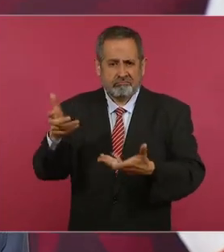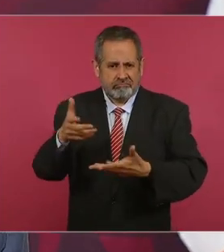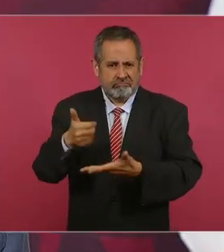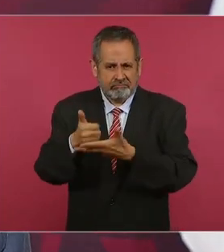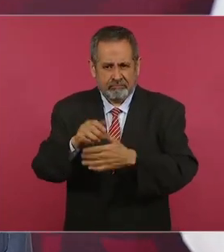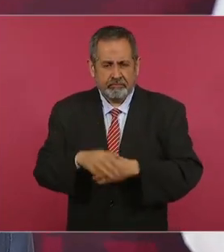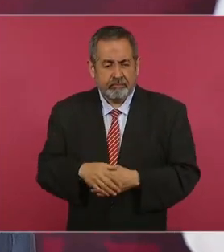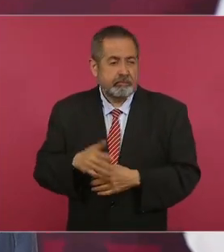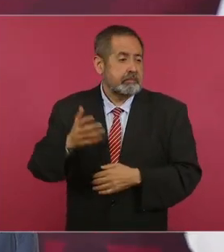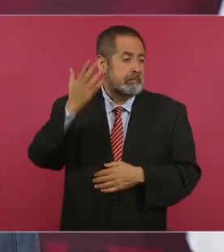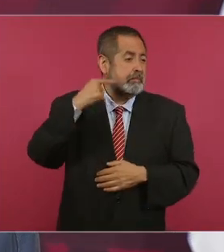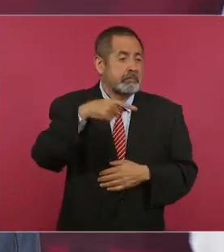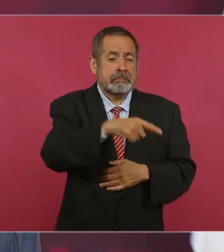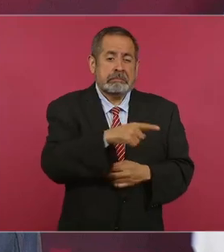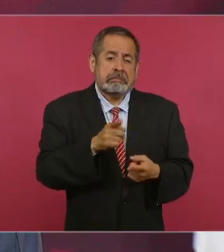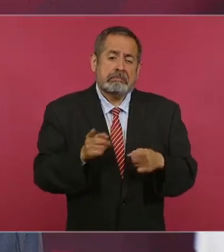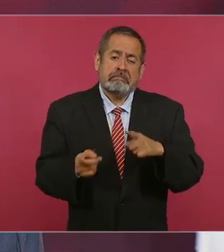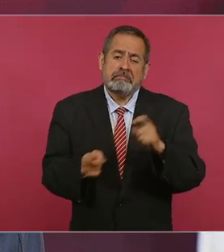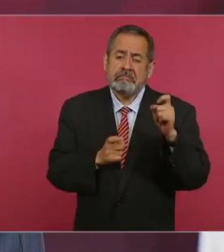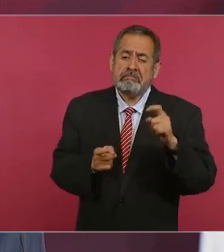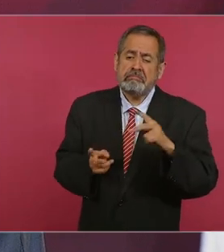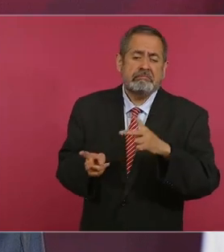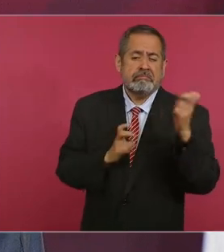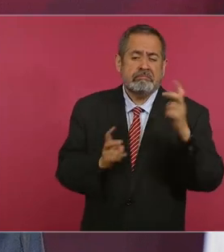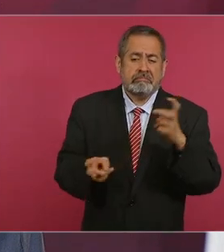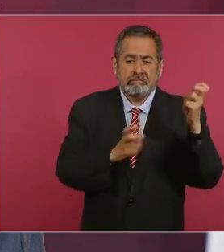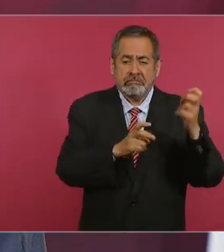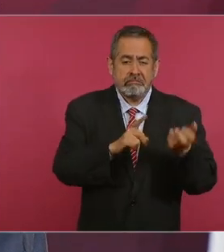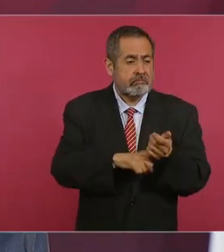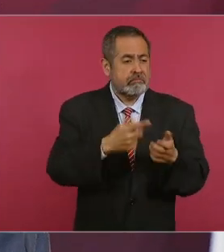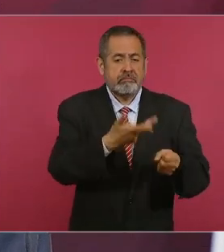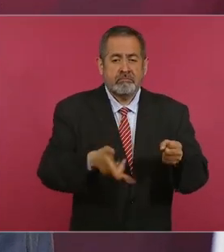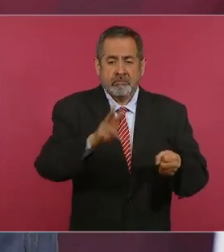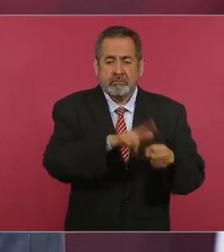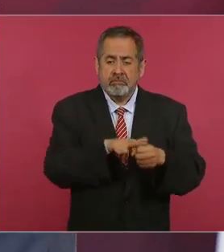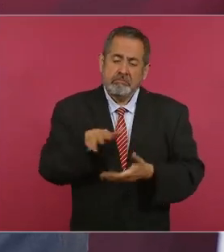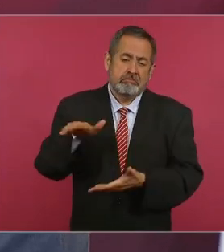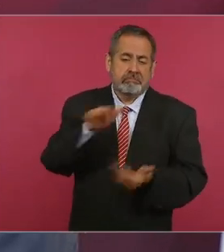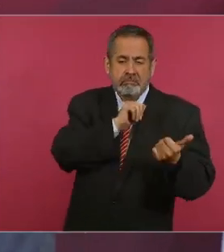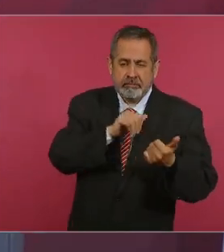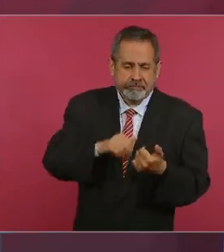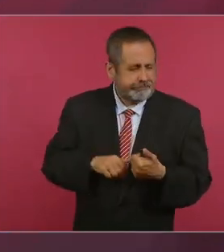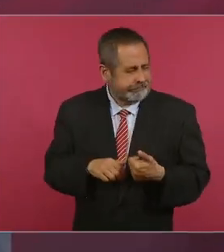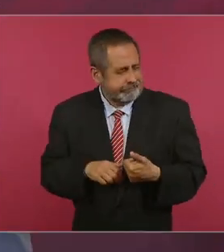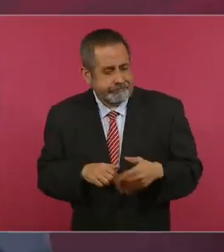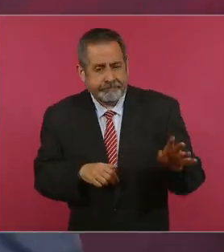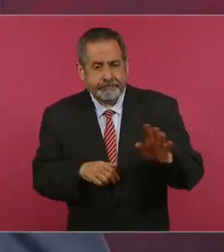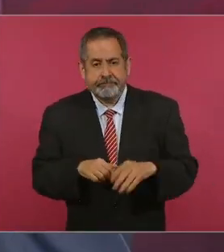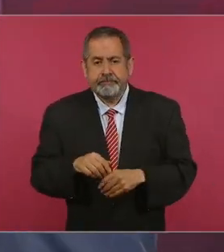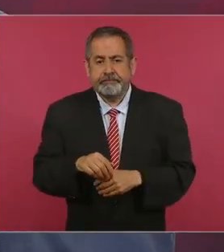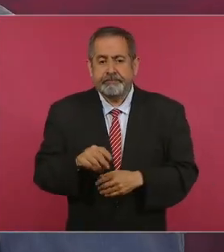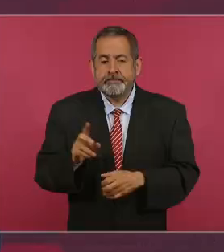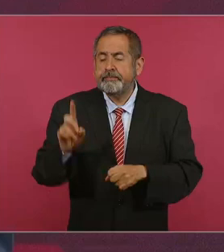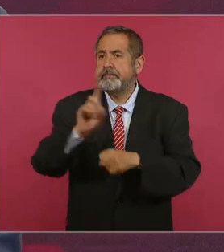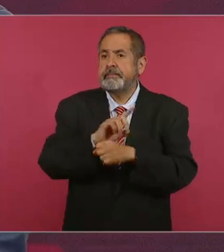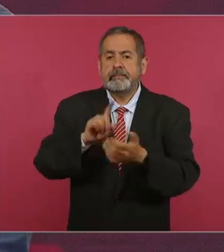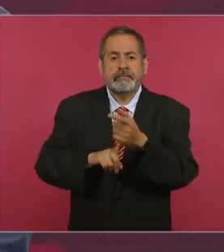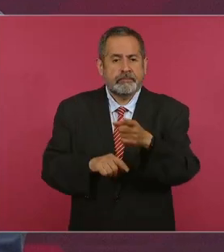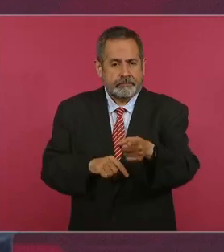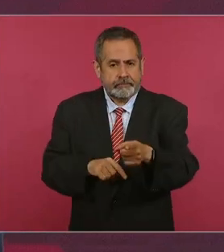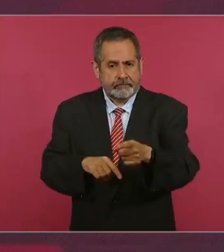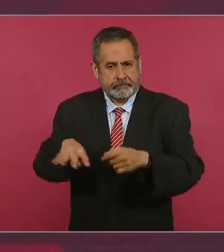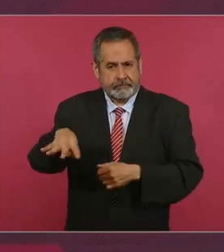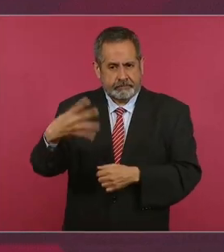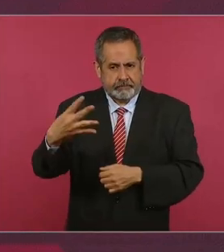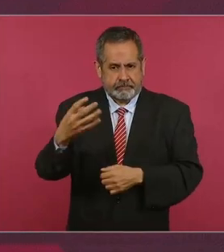lo que cobraban por un hospital. El día 14